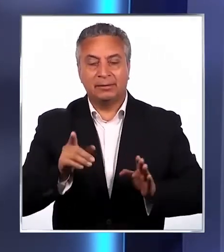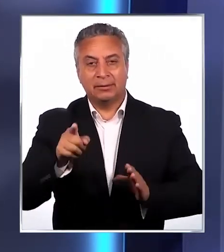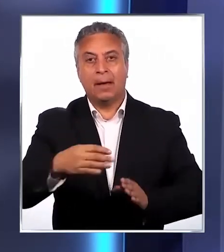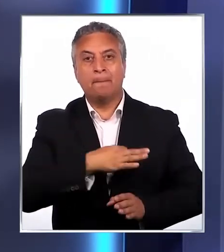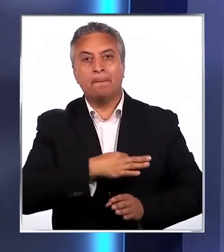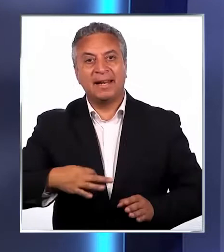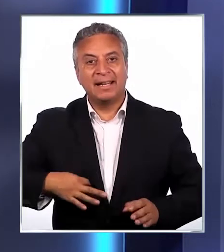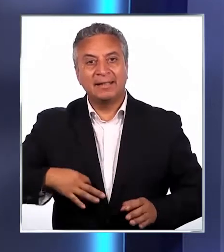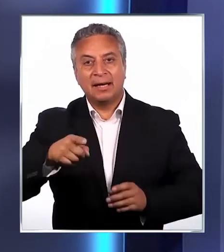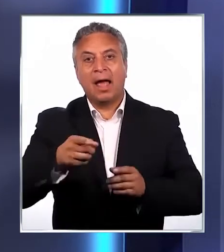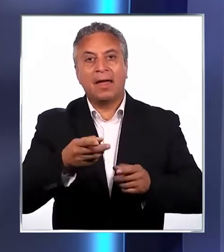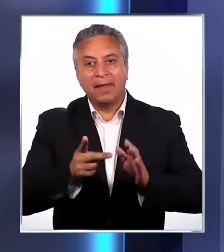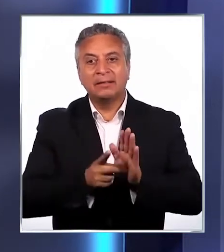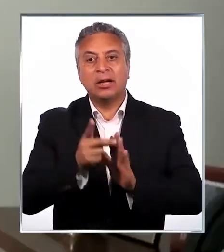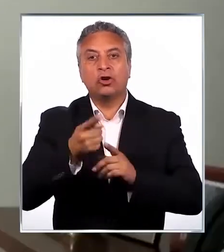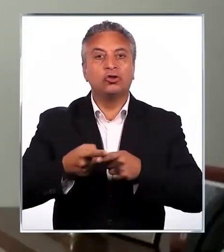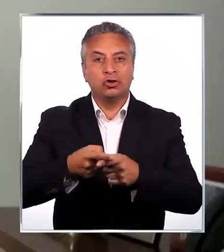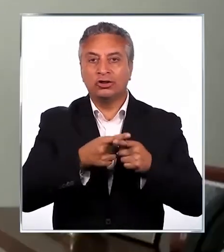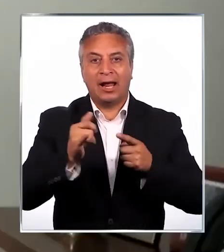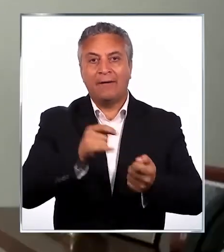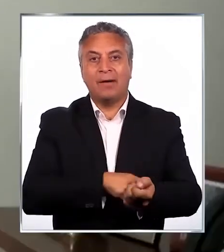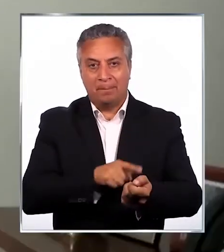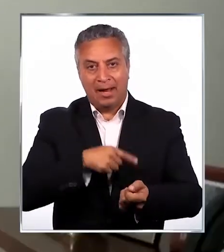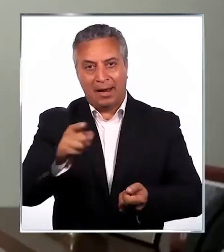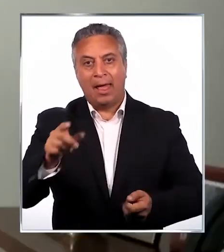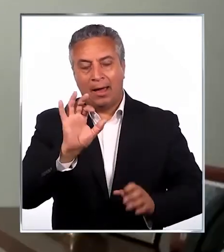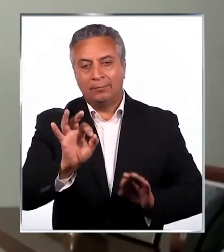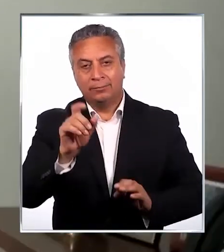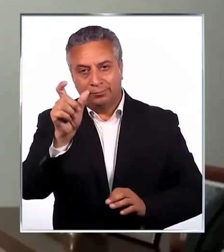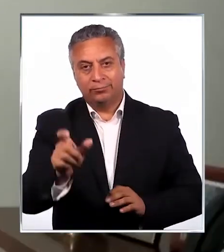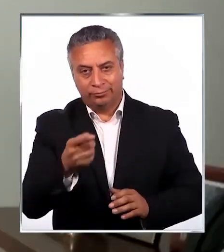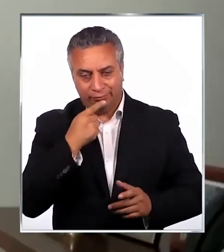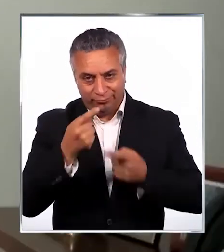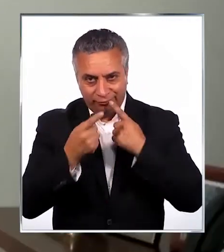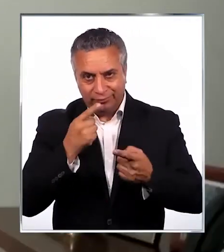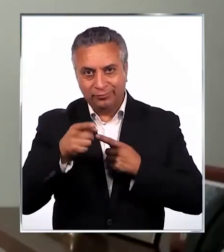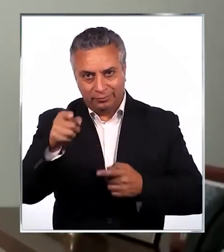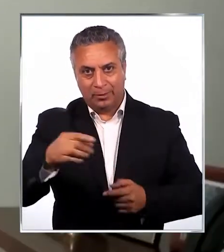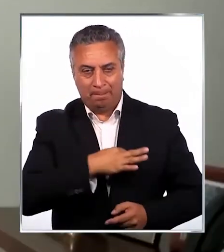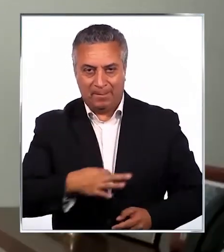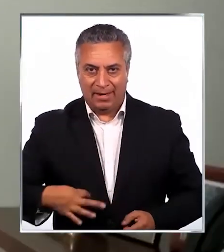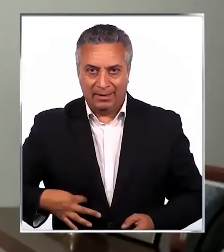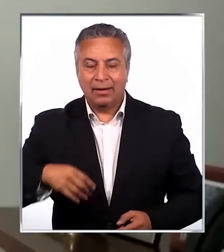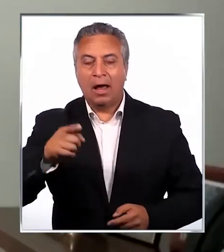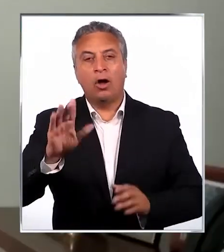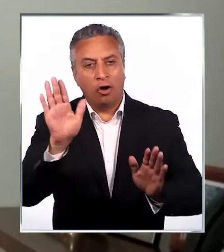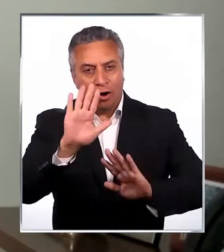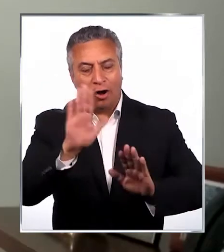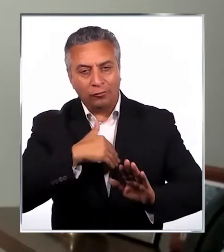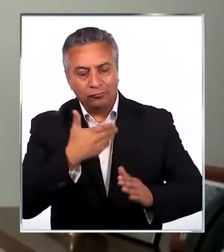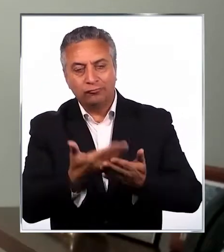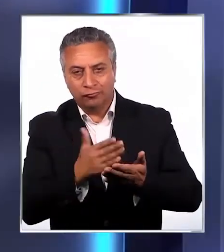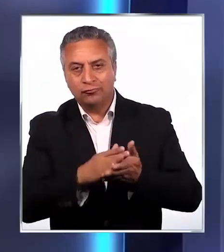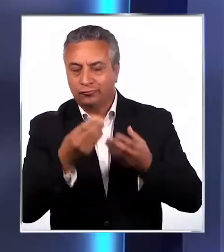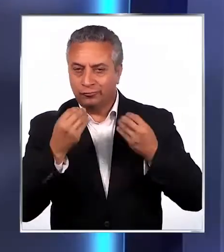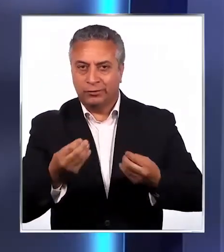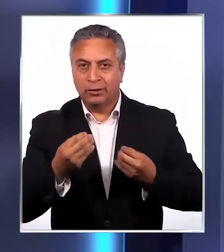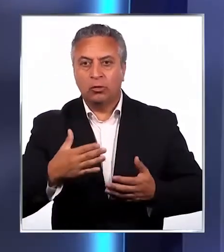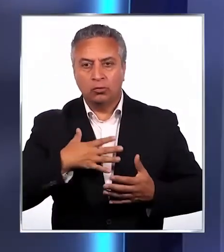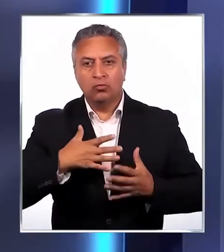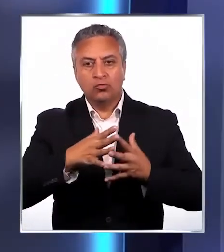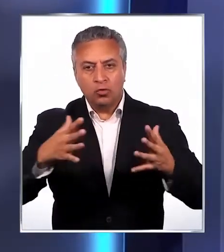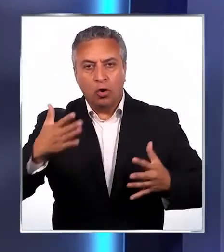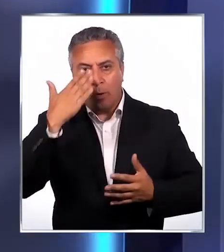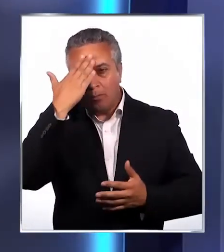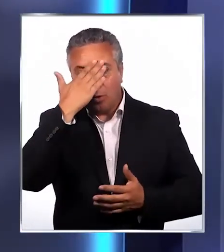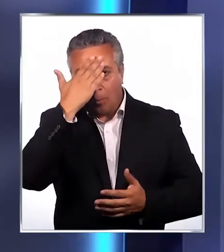de Desarrollo Social y Familia, Carla Rubilar, que está con nosotros y le damos la bienvenida. ¿Cómo está, ministra? Hola, Scarlett, ¿cómo está? Gusto saludarte. Bueno, bien, muchas gracias.